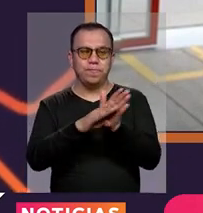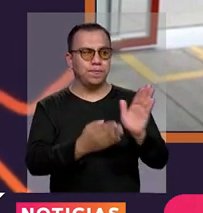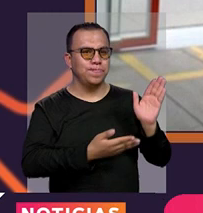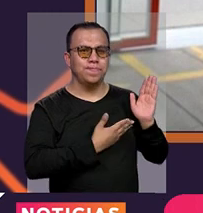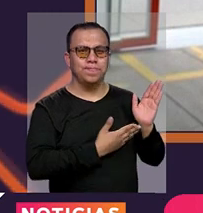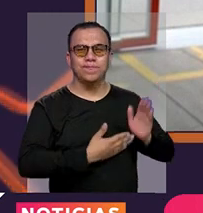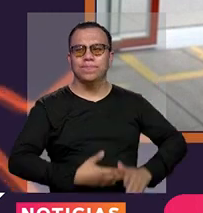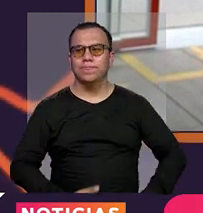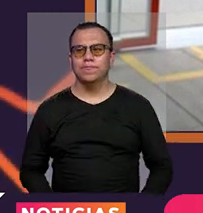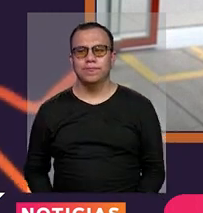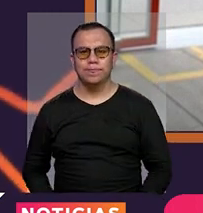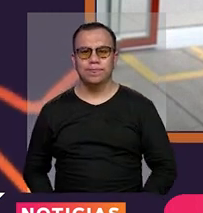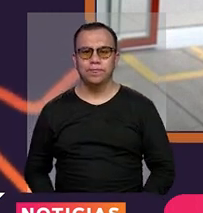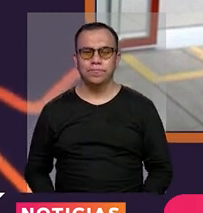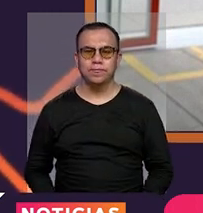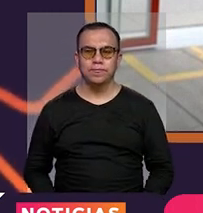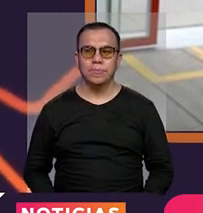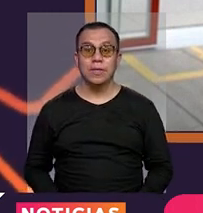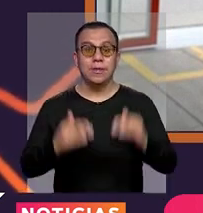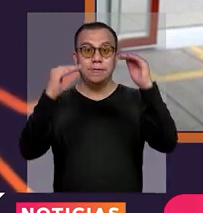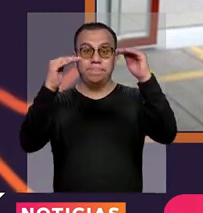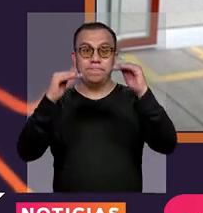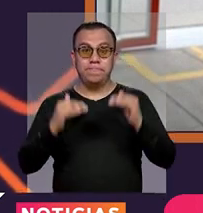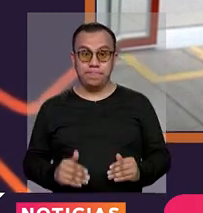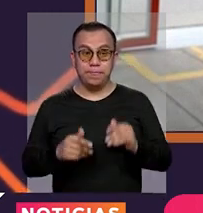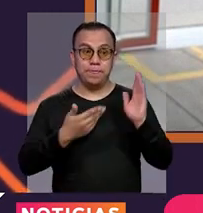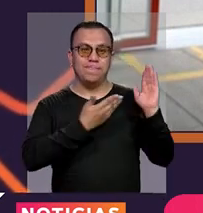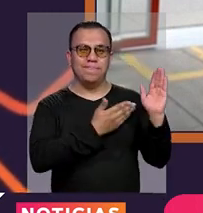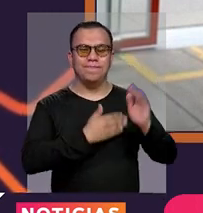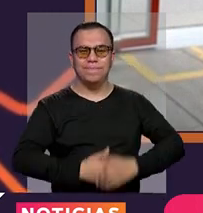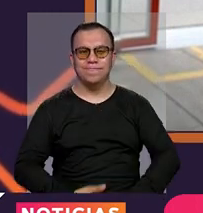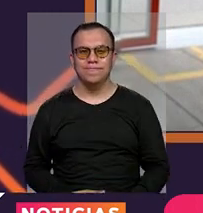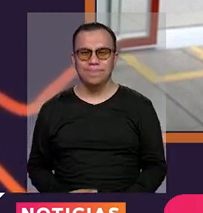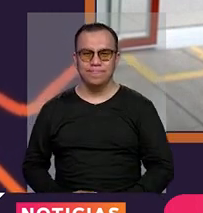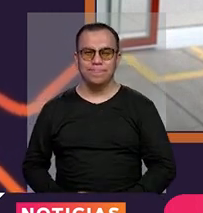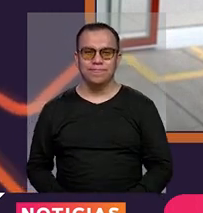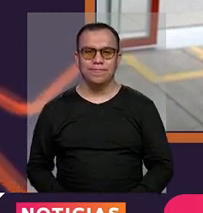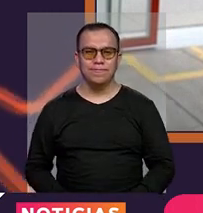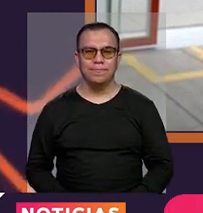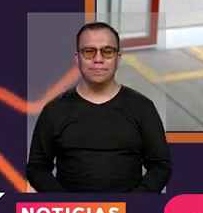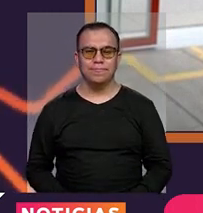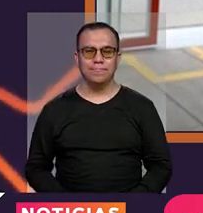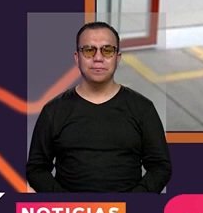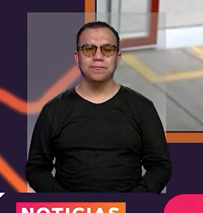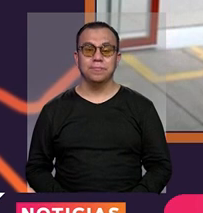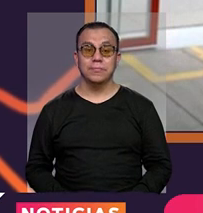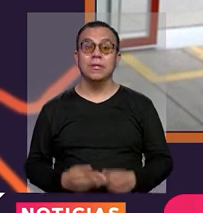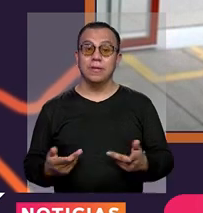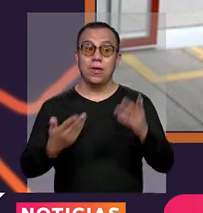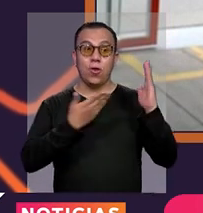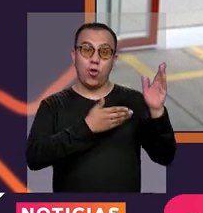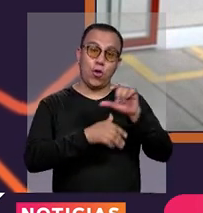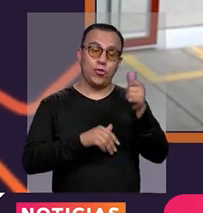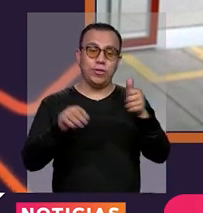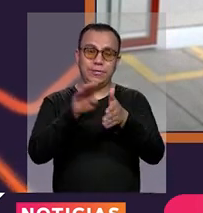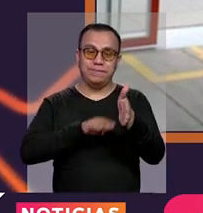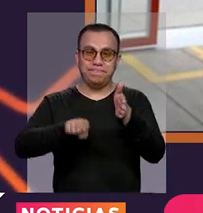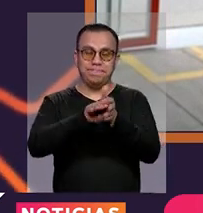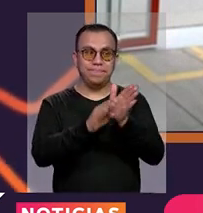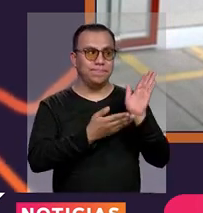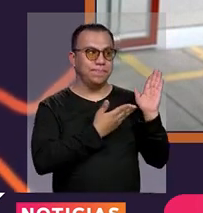estación Universidades. Caracas Centro, desde la calle 72 hasta la avenida Jiménez. Américas, San Fasón y De la